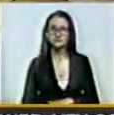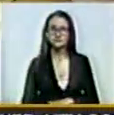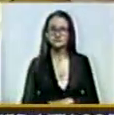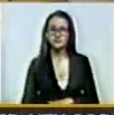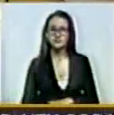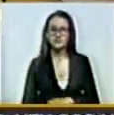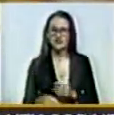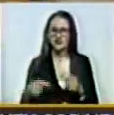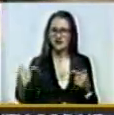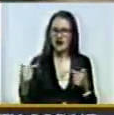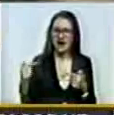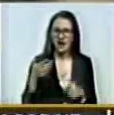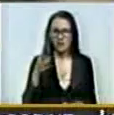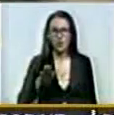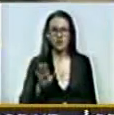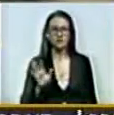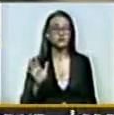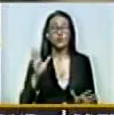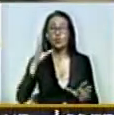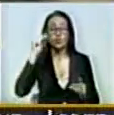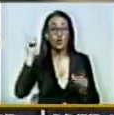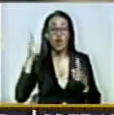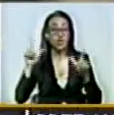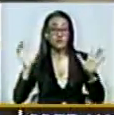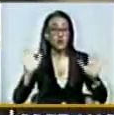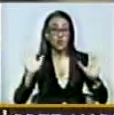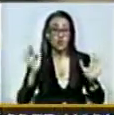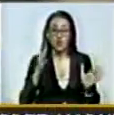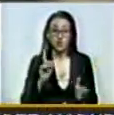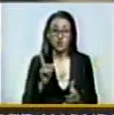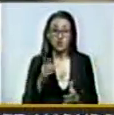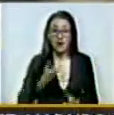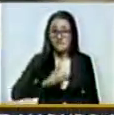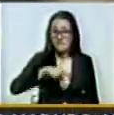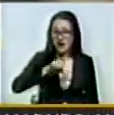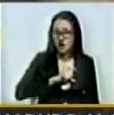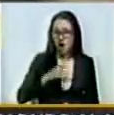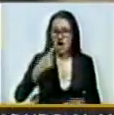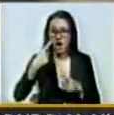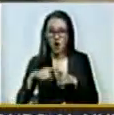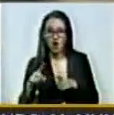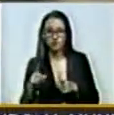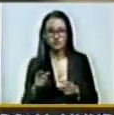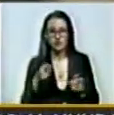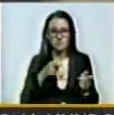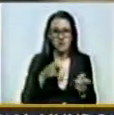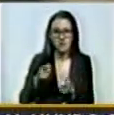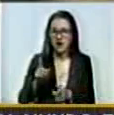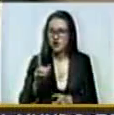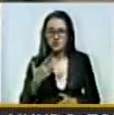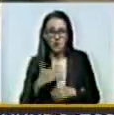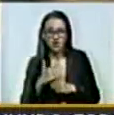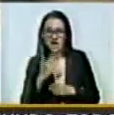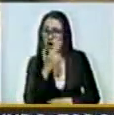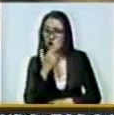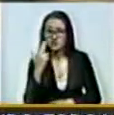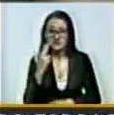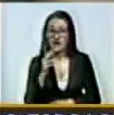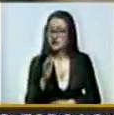de guerra a muerte, Dios nos libre de algo como eso. Españoles y canarios, contad con la muerte aunque seáis inocentes.